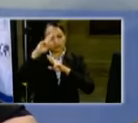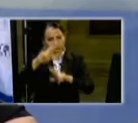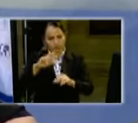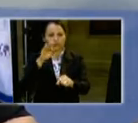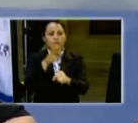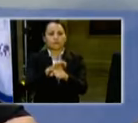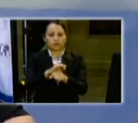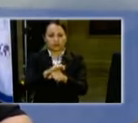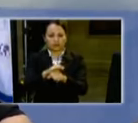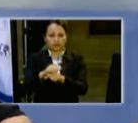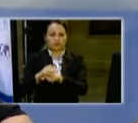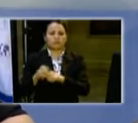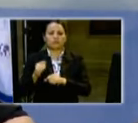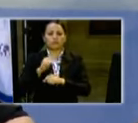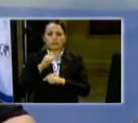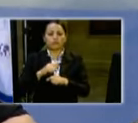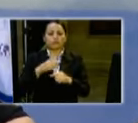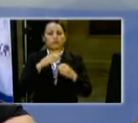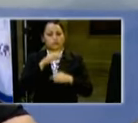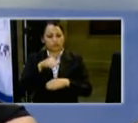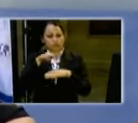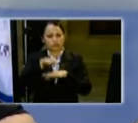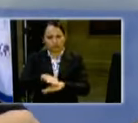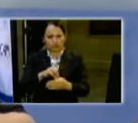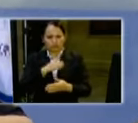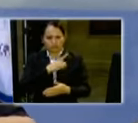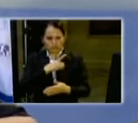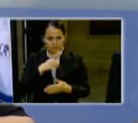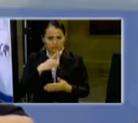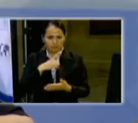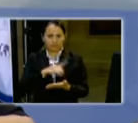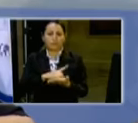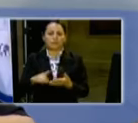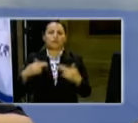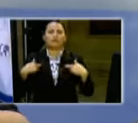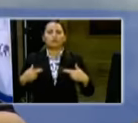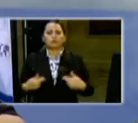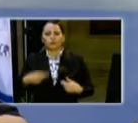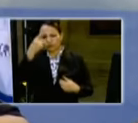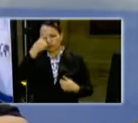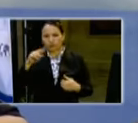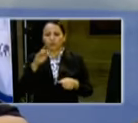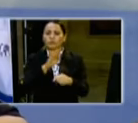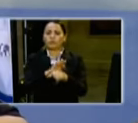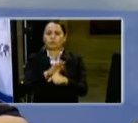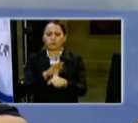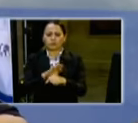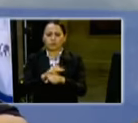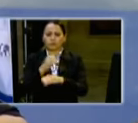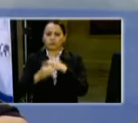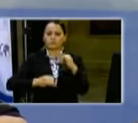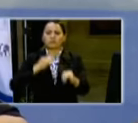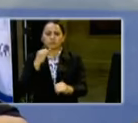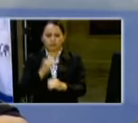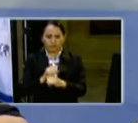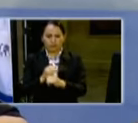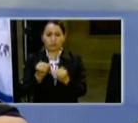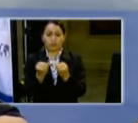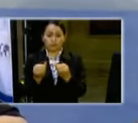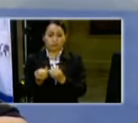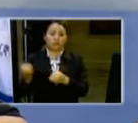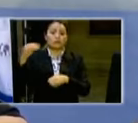y promoción de los derechos humanos y la lucha por la paz y la seguridad internacional. Esto va de la mano a la modificación del